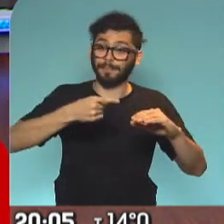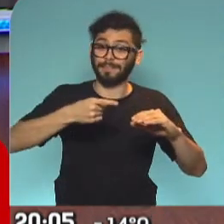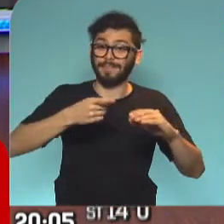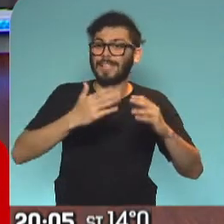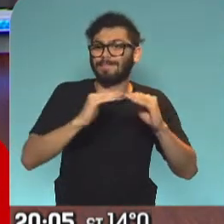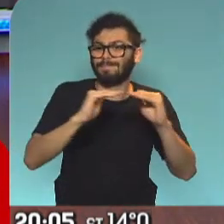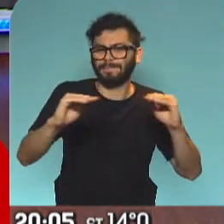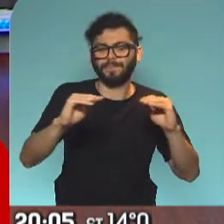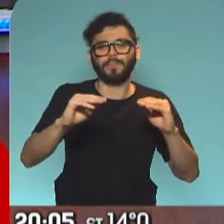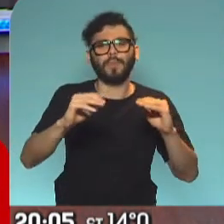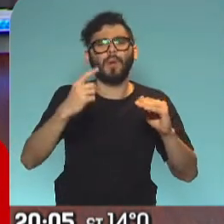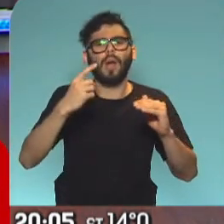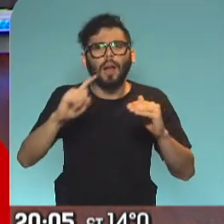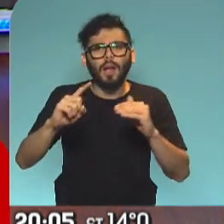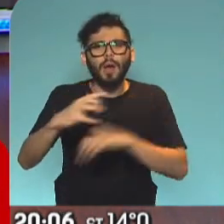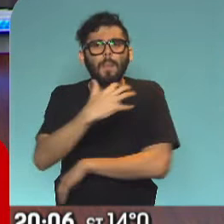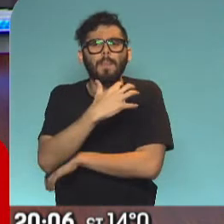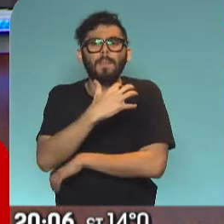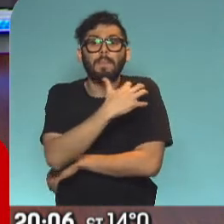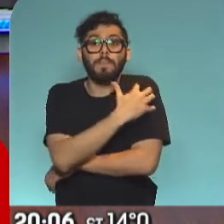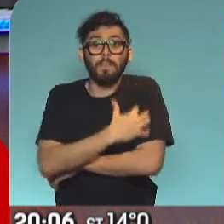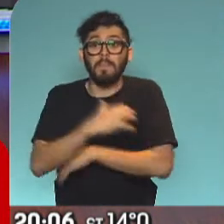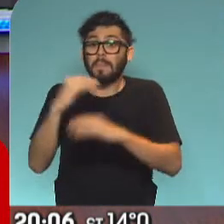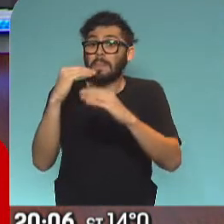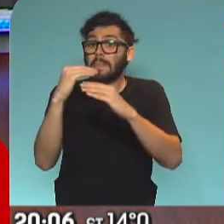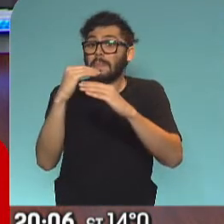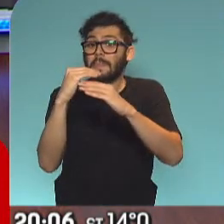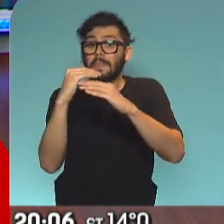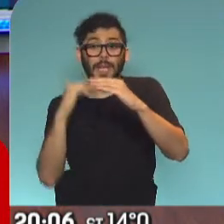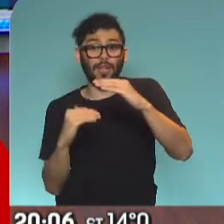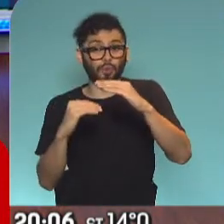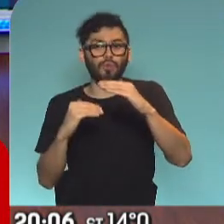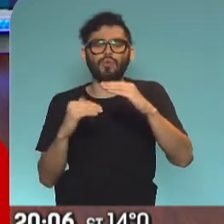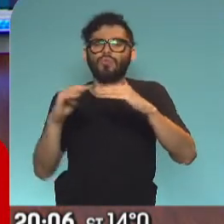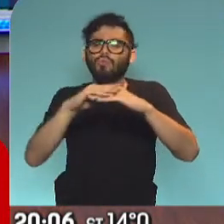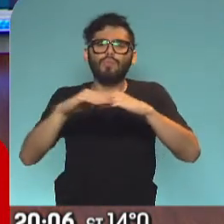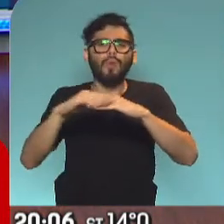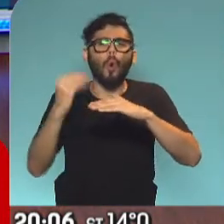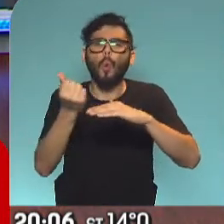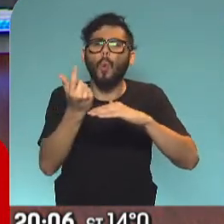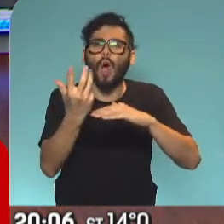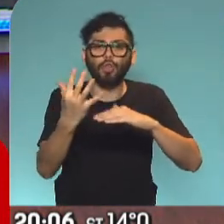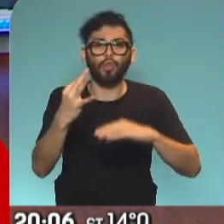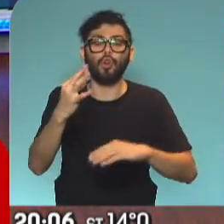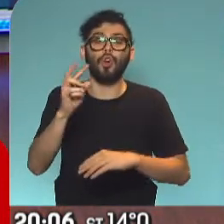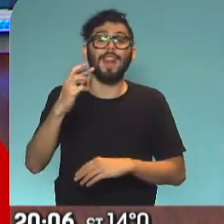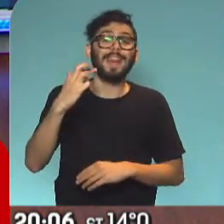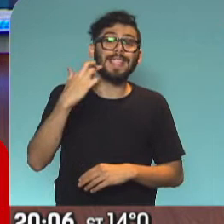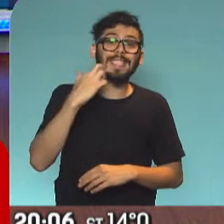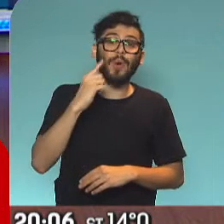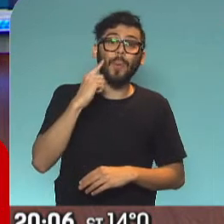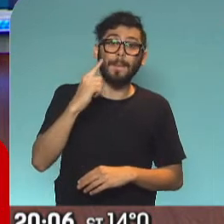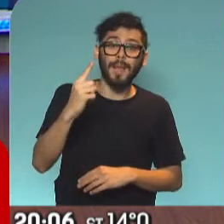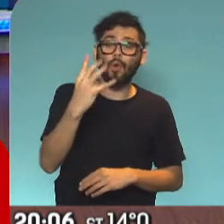no caer por debajo de la línea de la indigencia, según el INDEC. Fíjate, 19.430